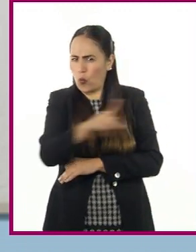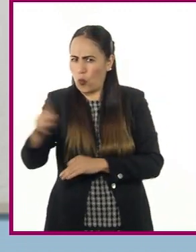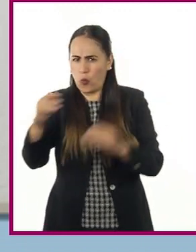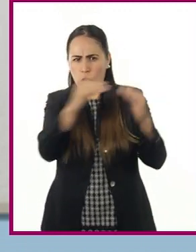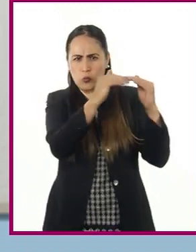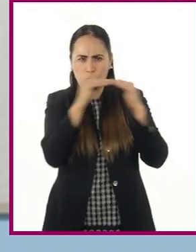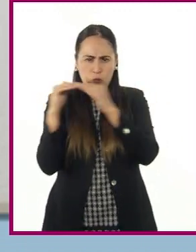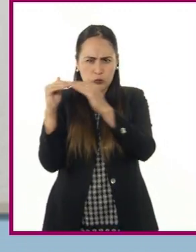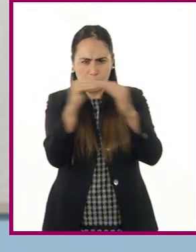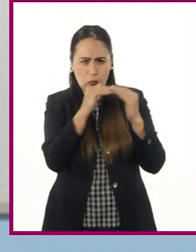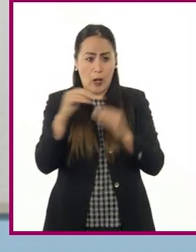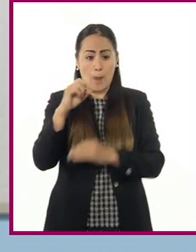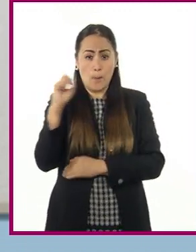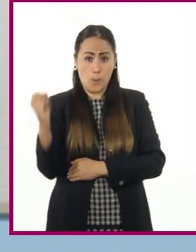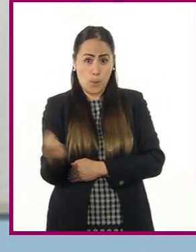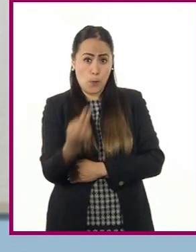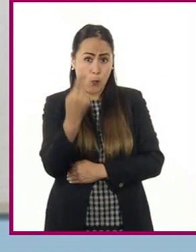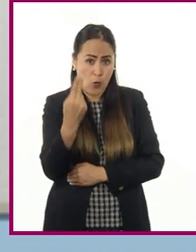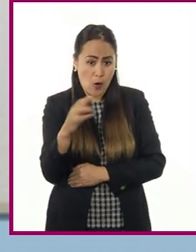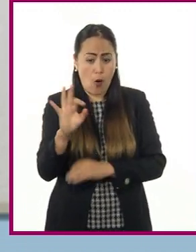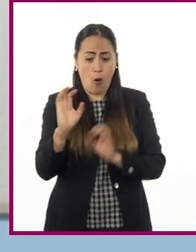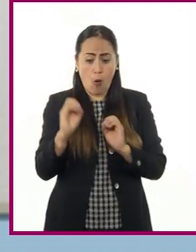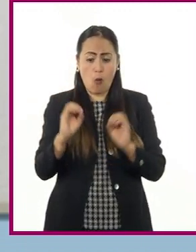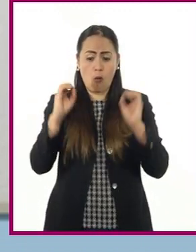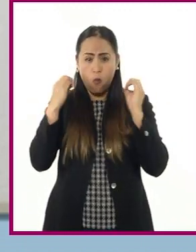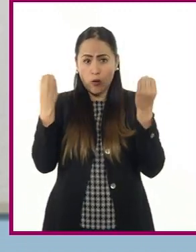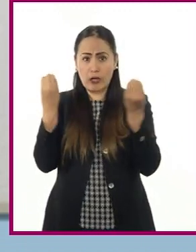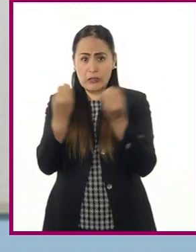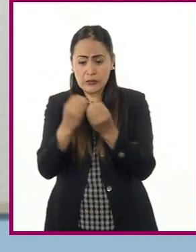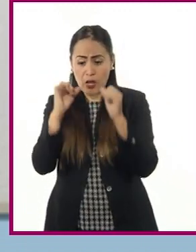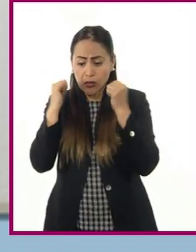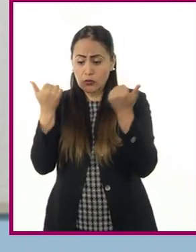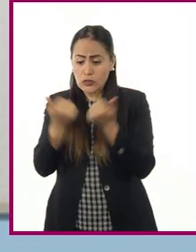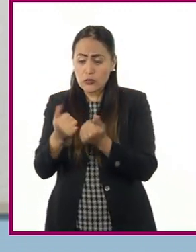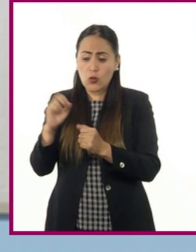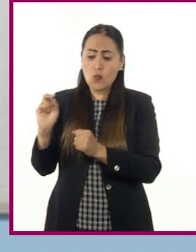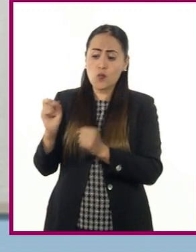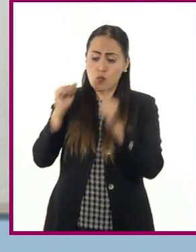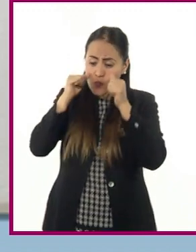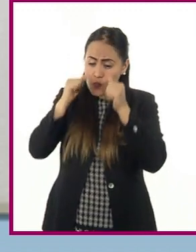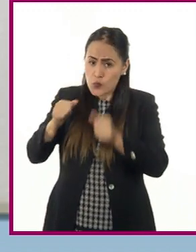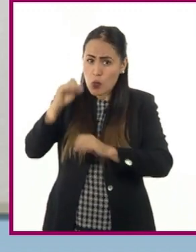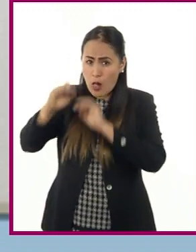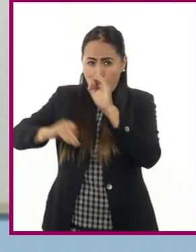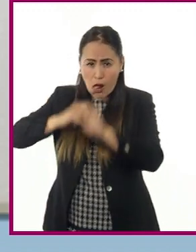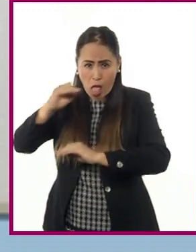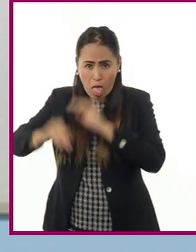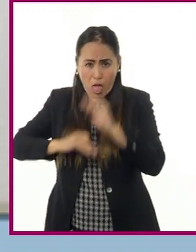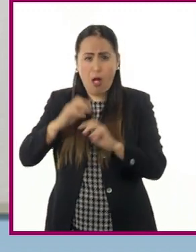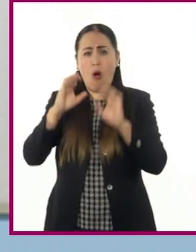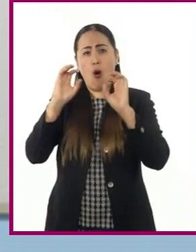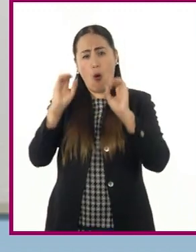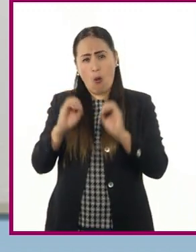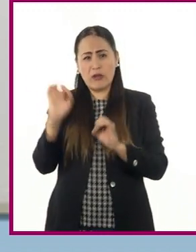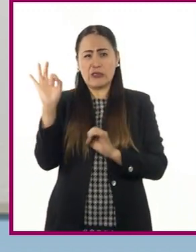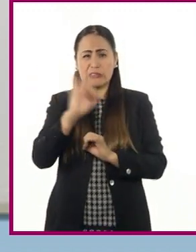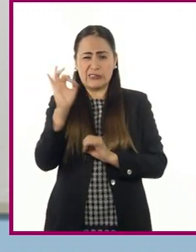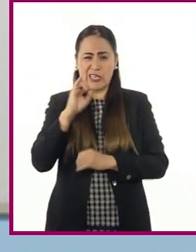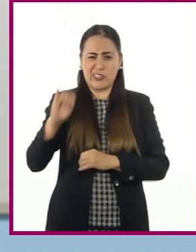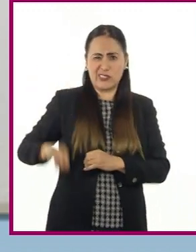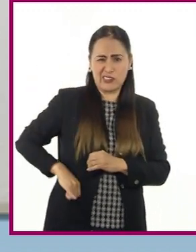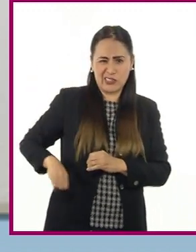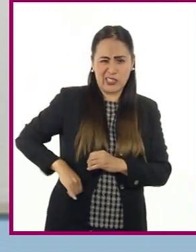conceden privilegios o preferencias a organizaciones o personas, ni permiten que influencias, intereses o